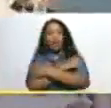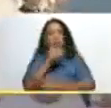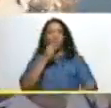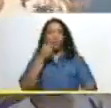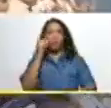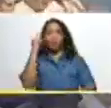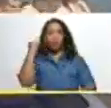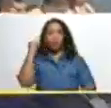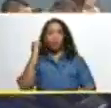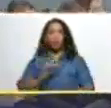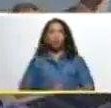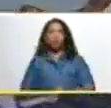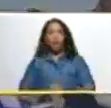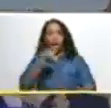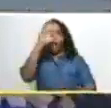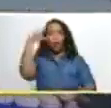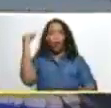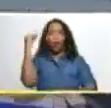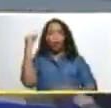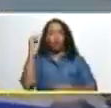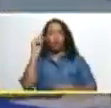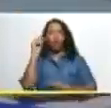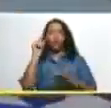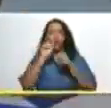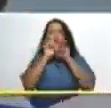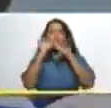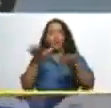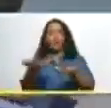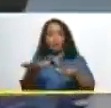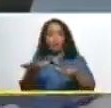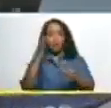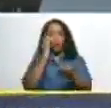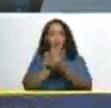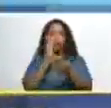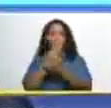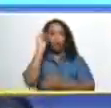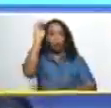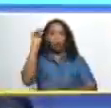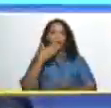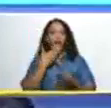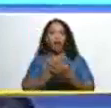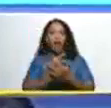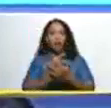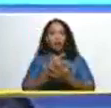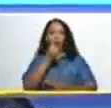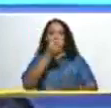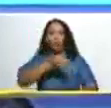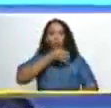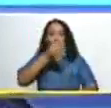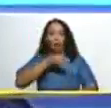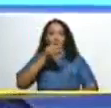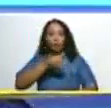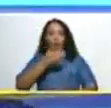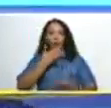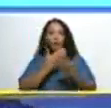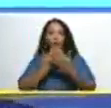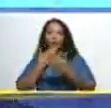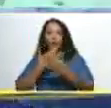que Dios los tenga en su nombre y Dios los bendiga por siempre. Muchas gracias, buenas tardes, muchas